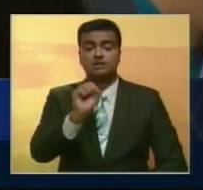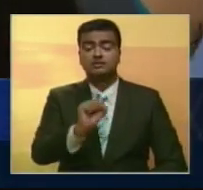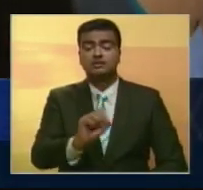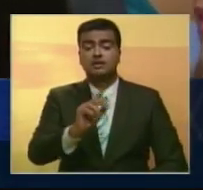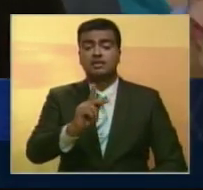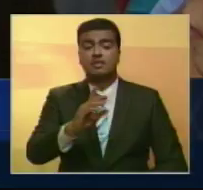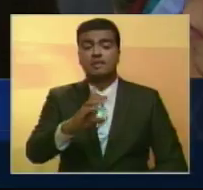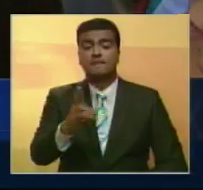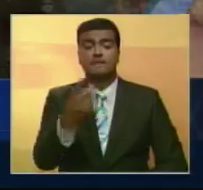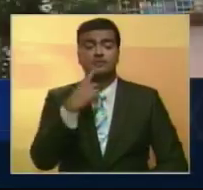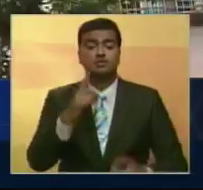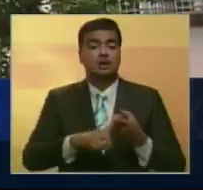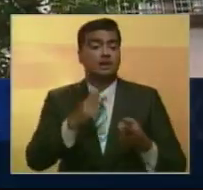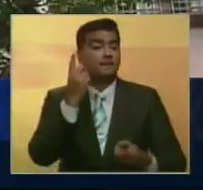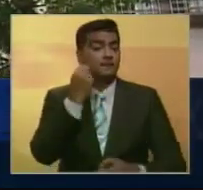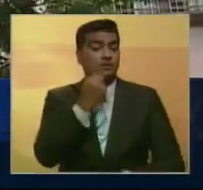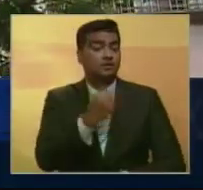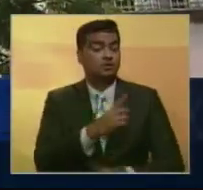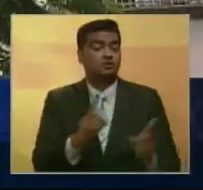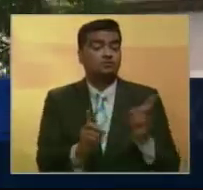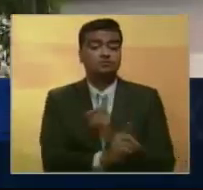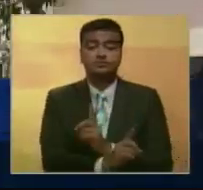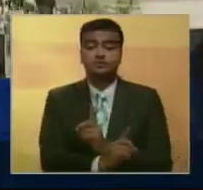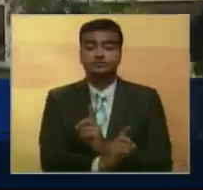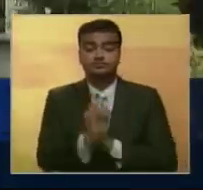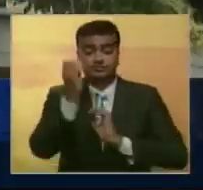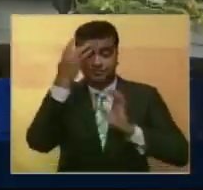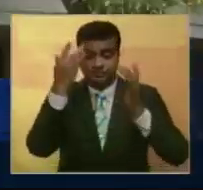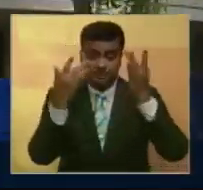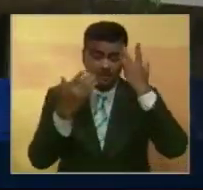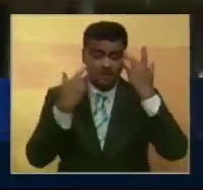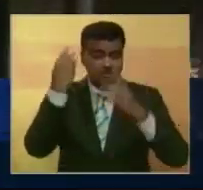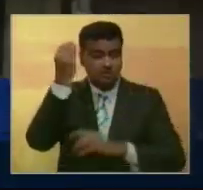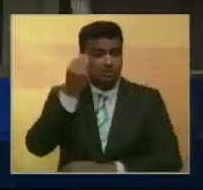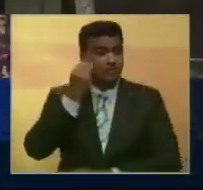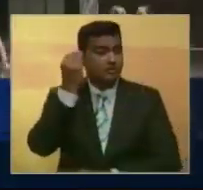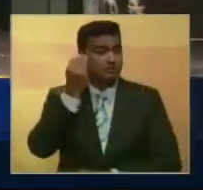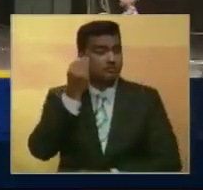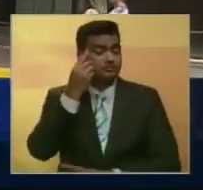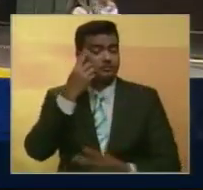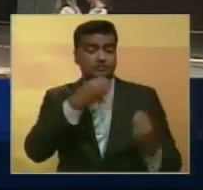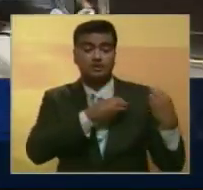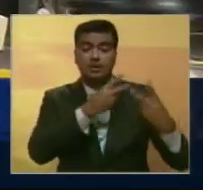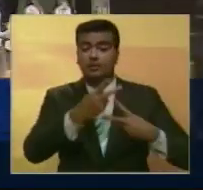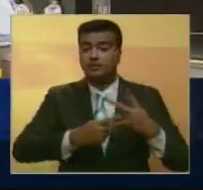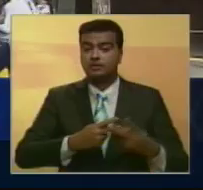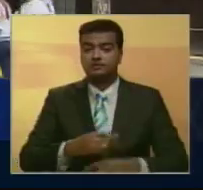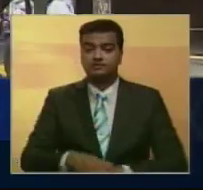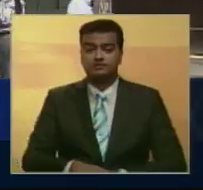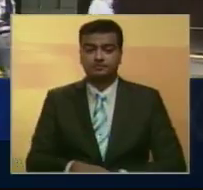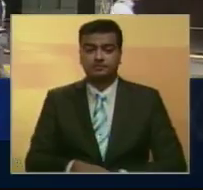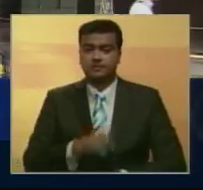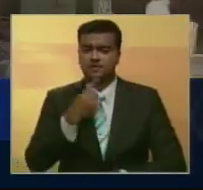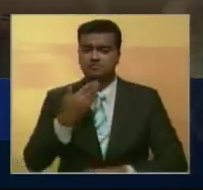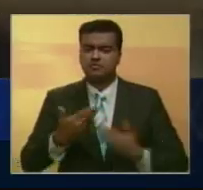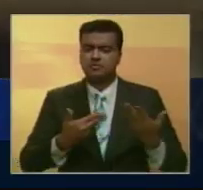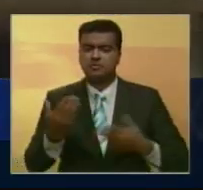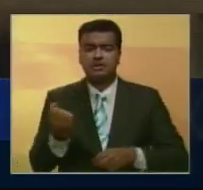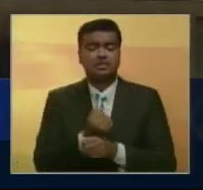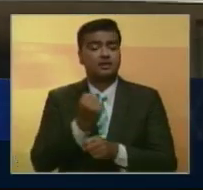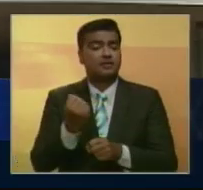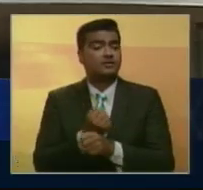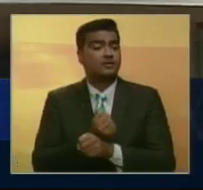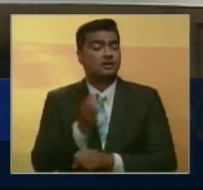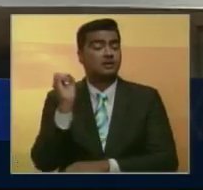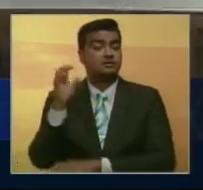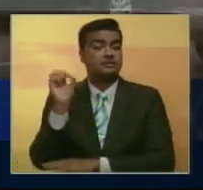Rosales, Evelyn Trejo, aseguró que los diferimientos son una estrategia psicológica contra el dirigente político y dijo confiar en la gestión que lleva a cabo